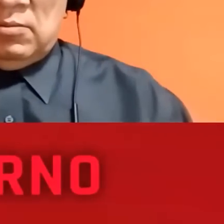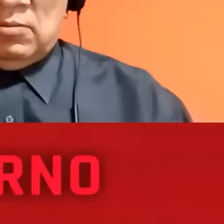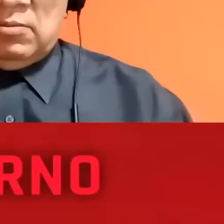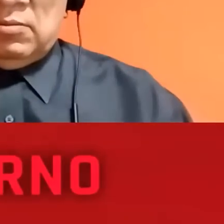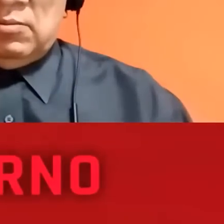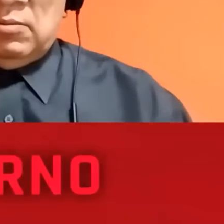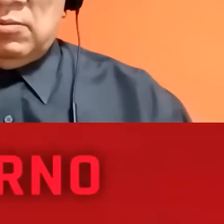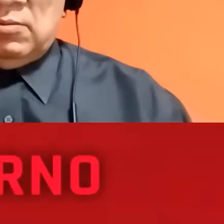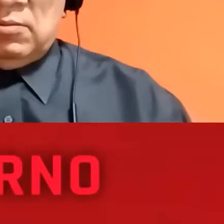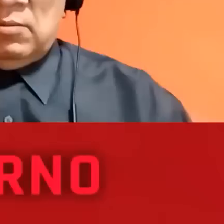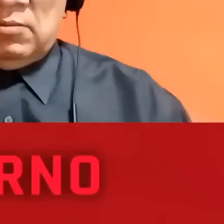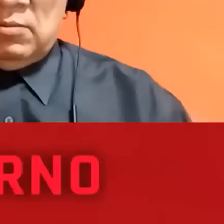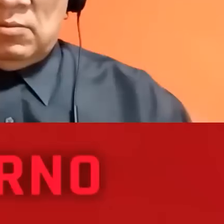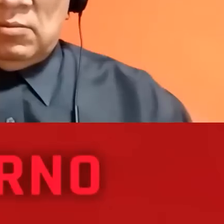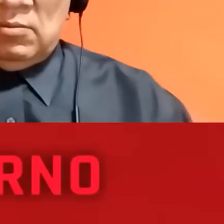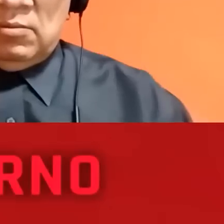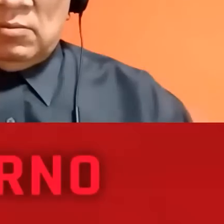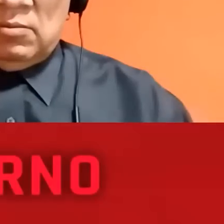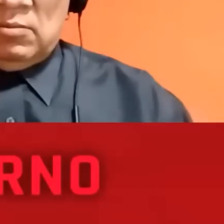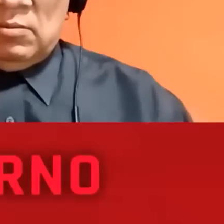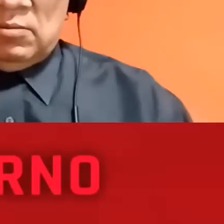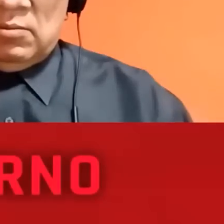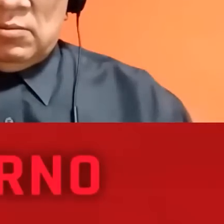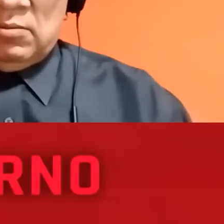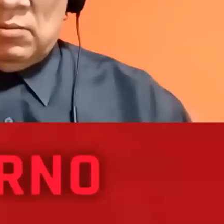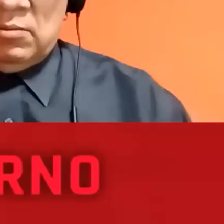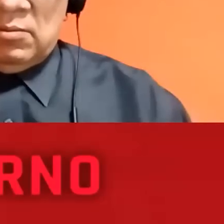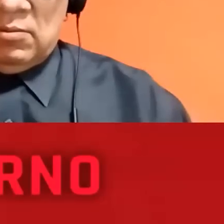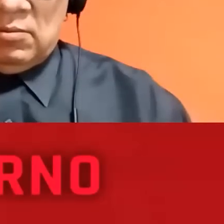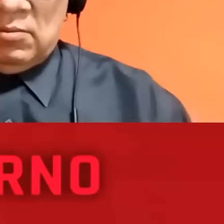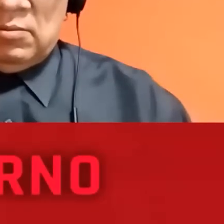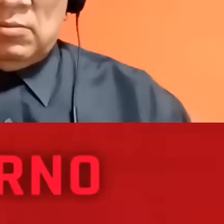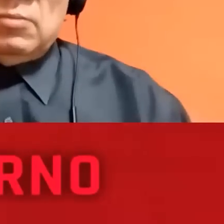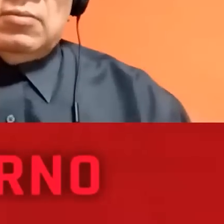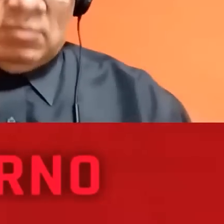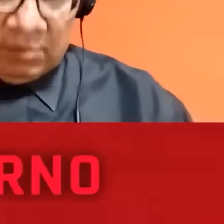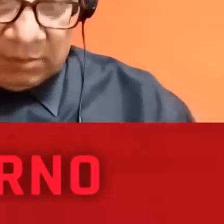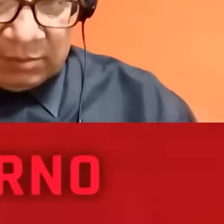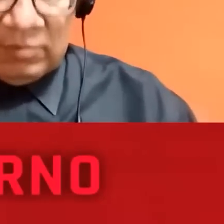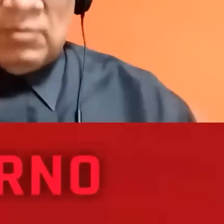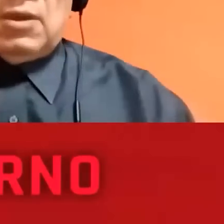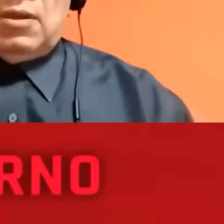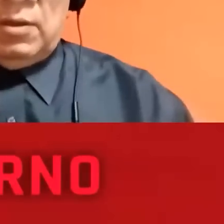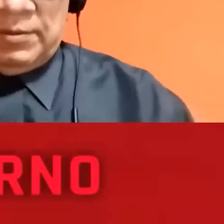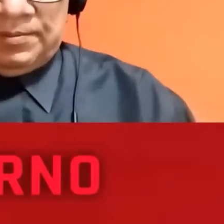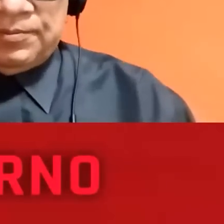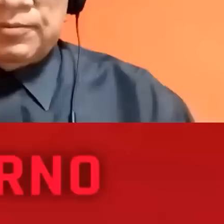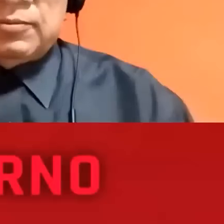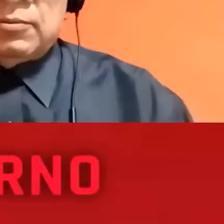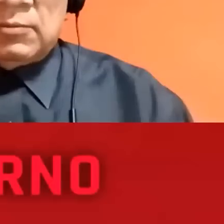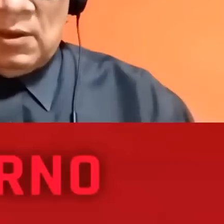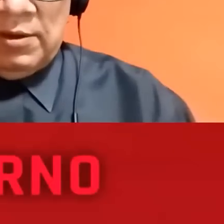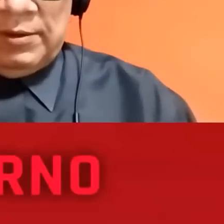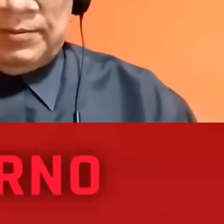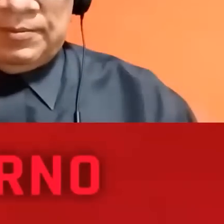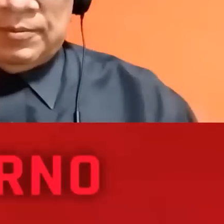porque esta es una historia, Paco, con tantos picos, con tantas